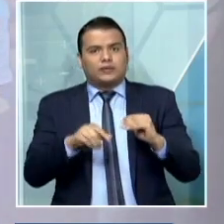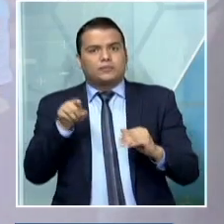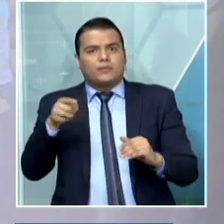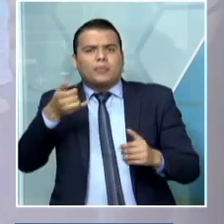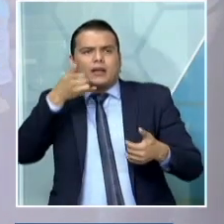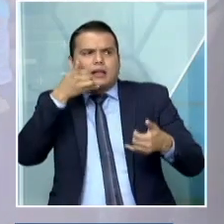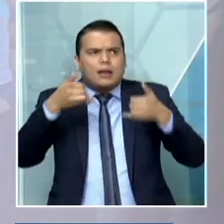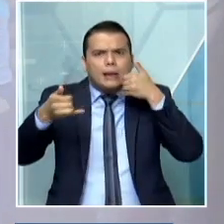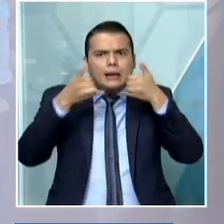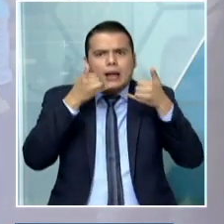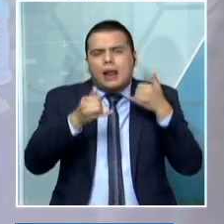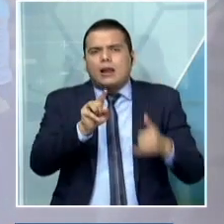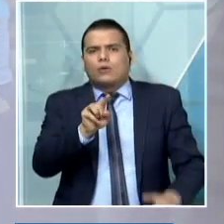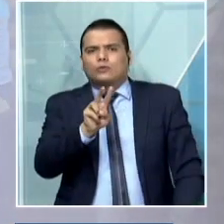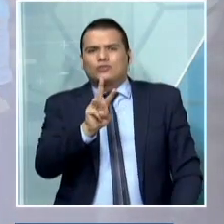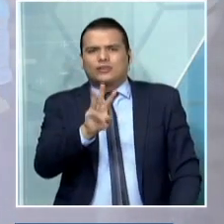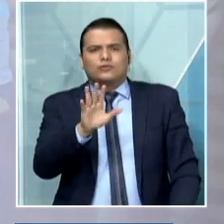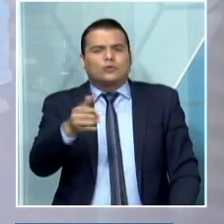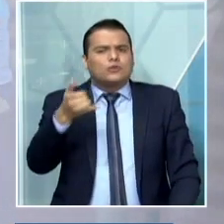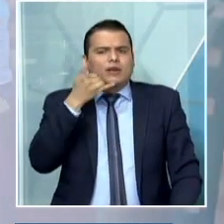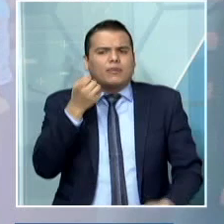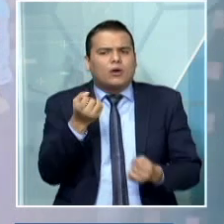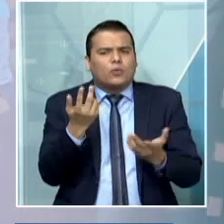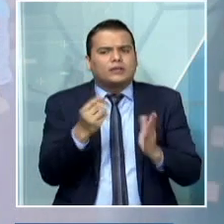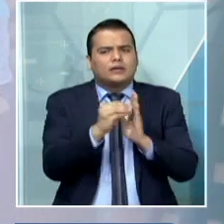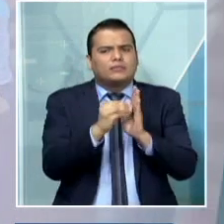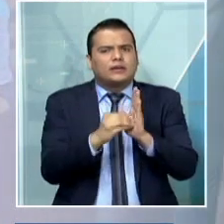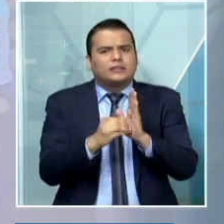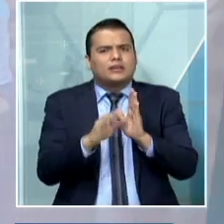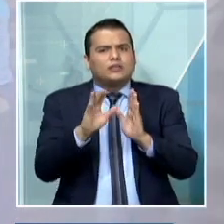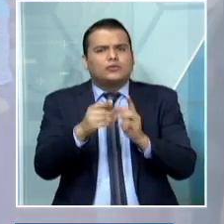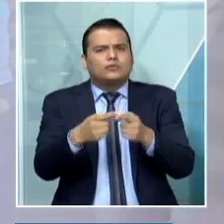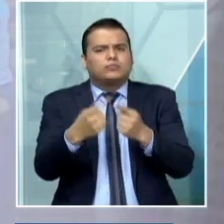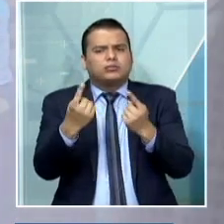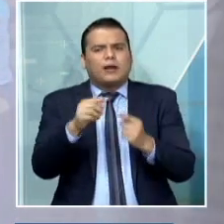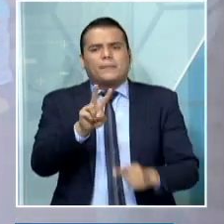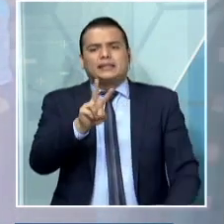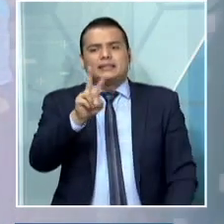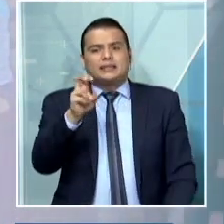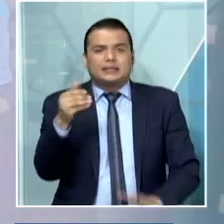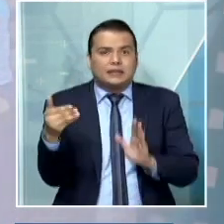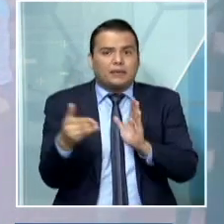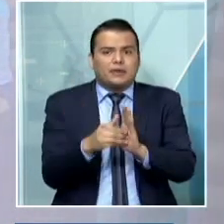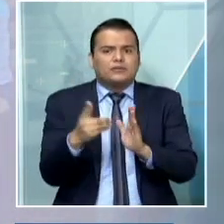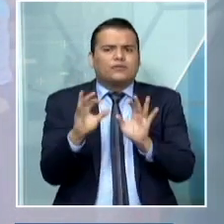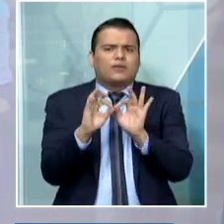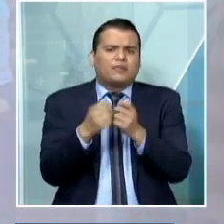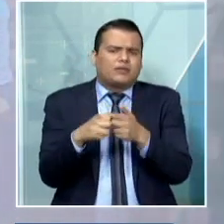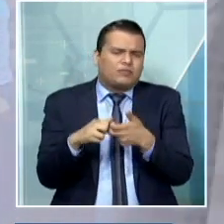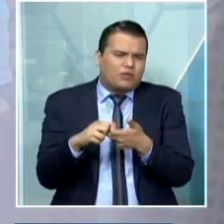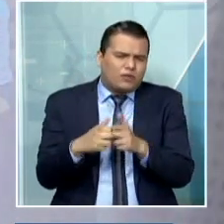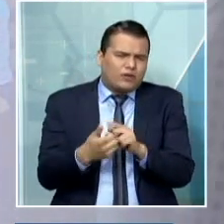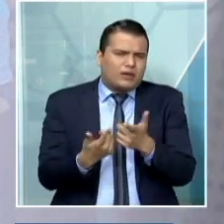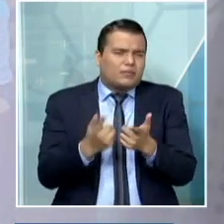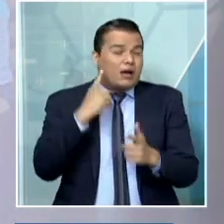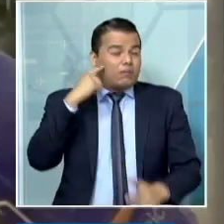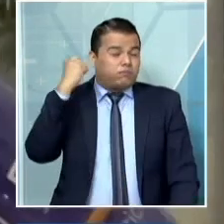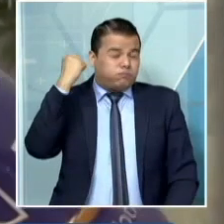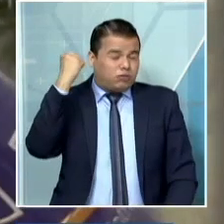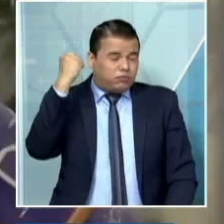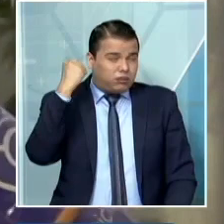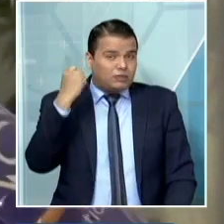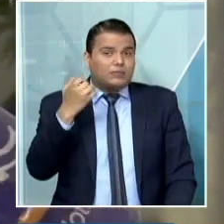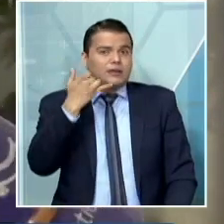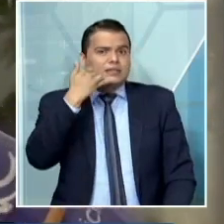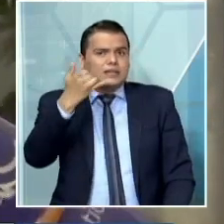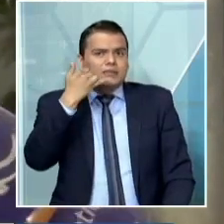ingresaron 27.000 llamadas reportando riñas, violencia intrafamiliar, intolerancia y exceso de ruido. La